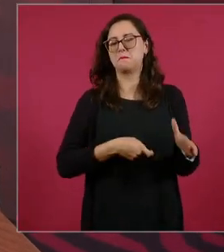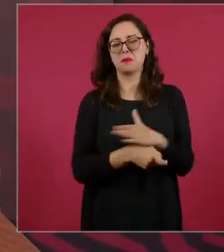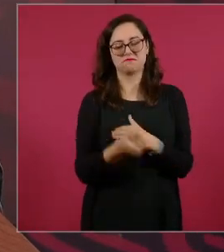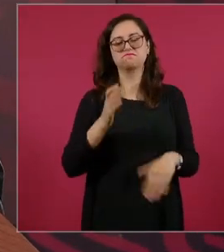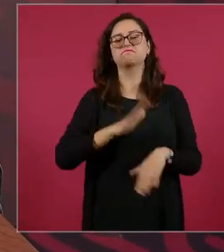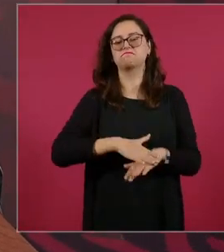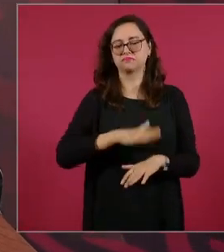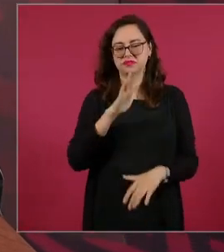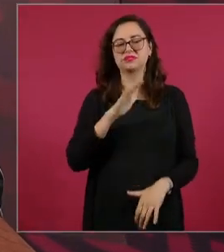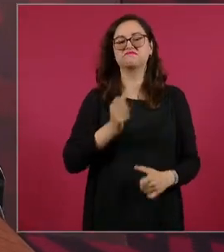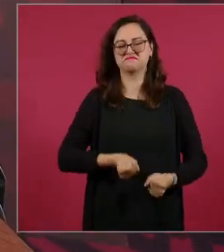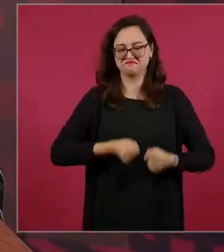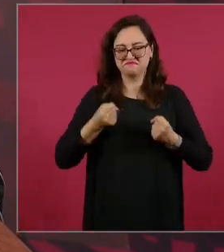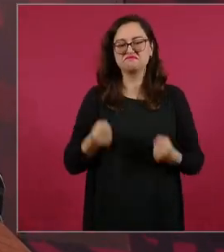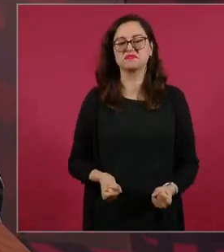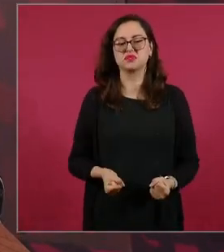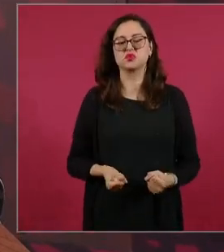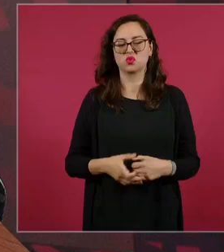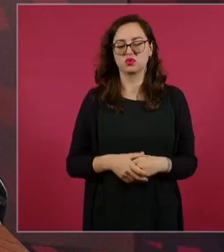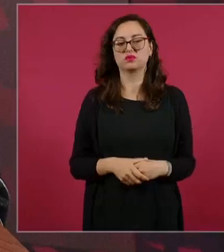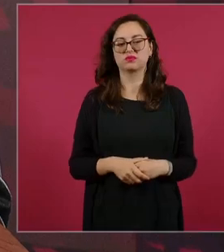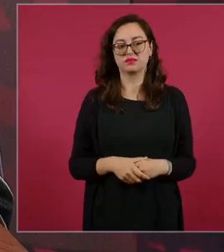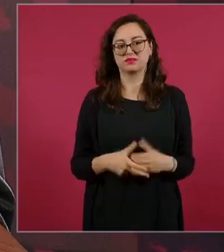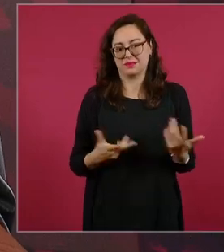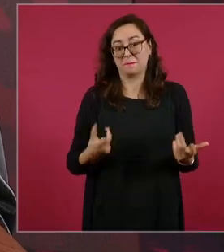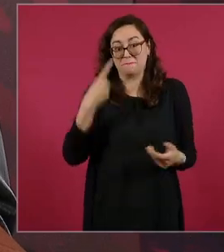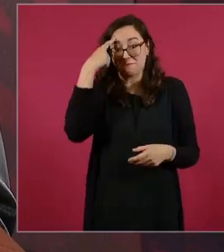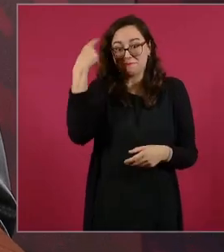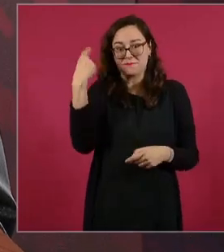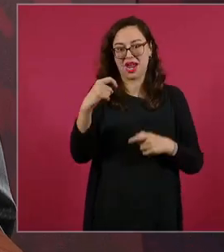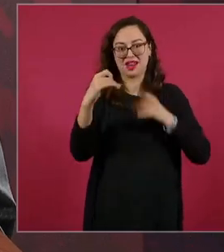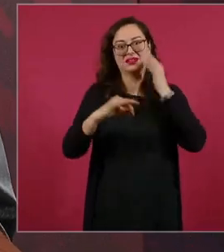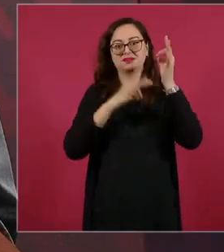Y Que Tiene Que Ver Con Todas Esas Campañas